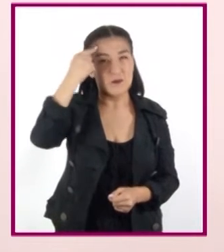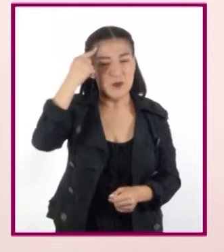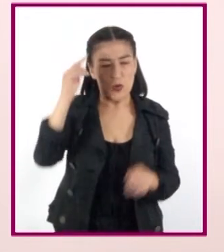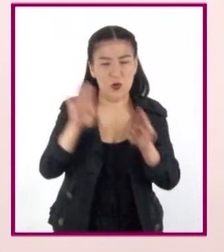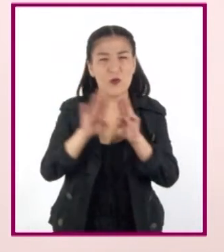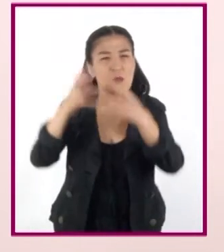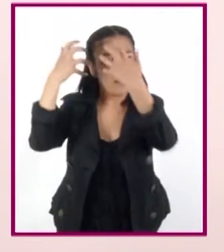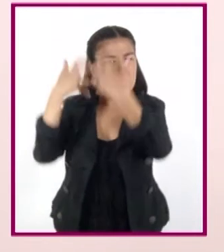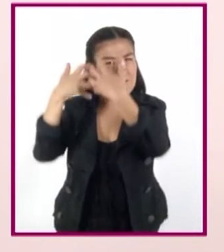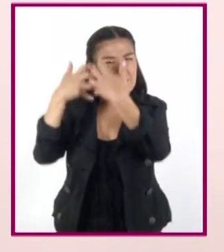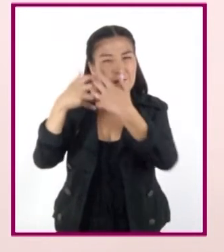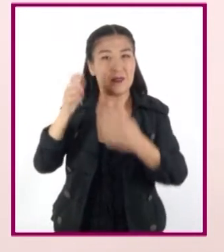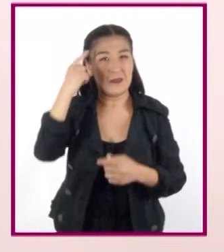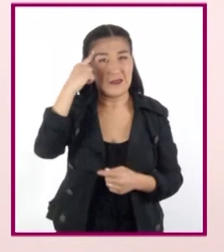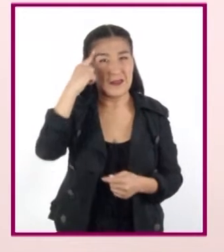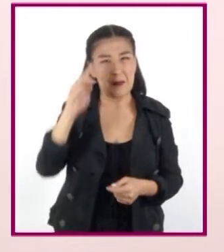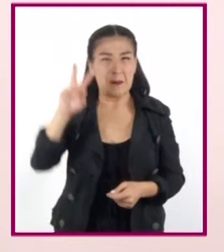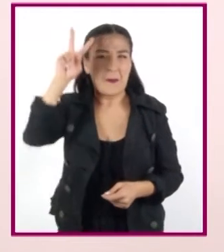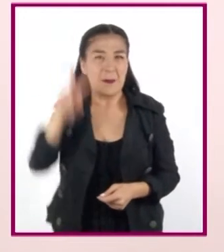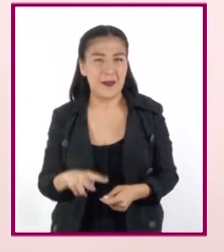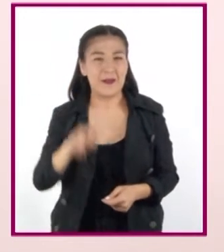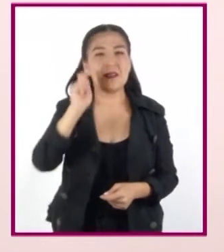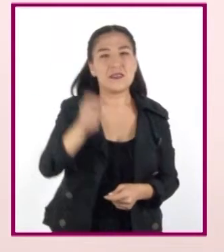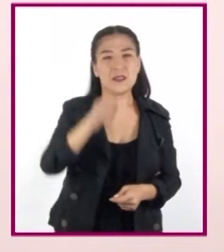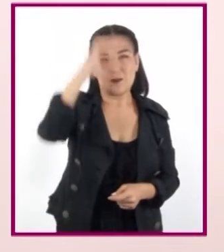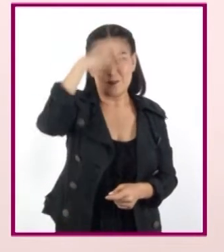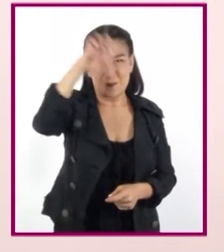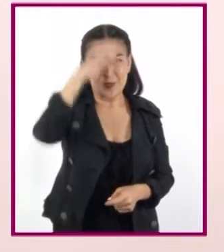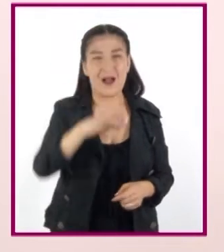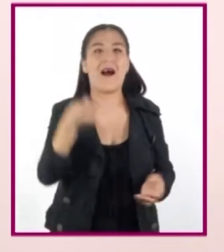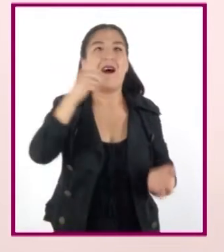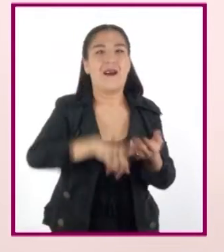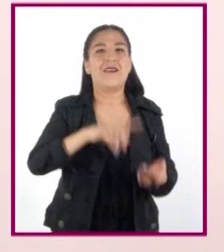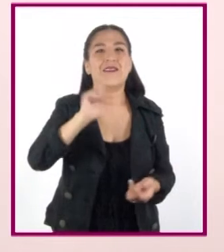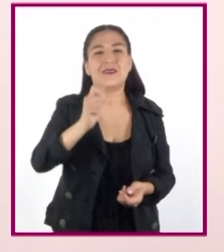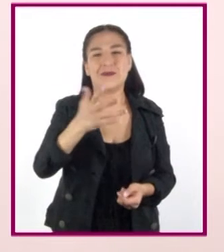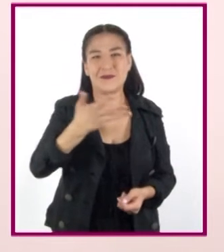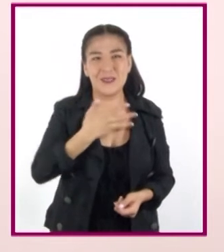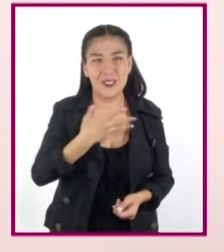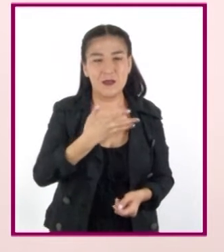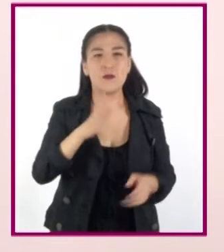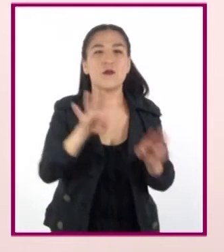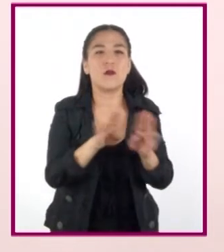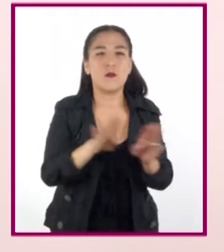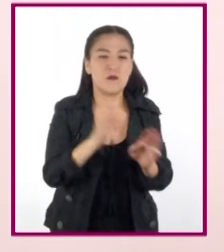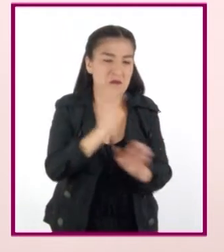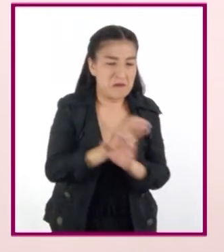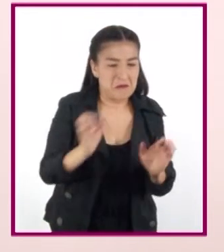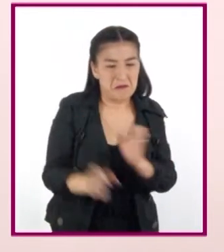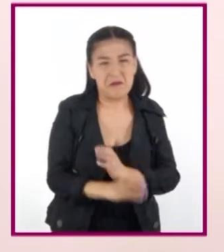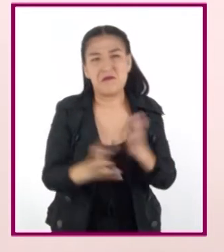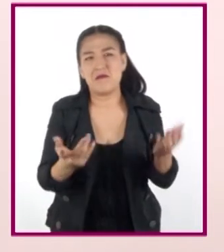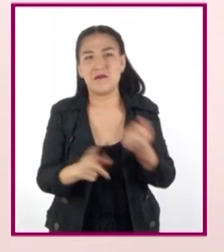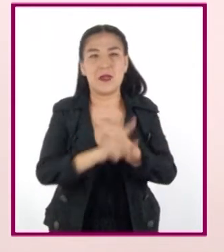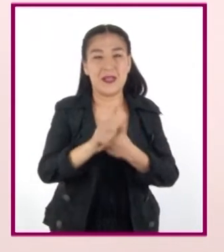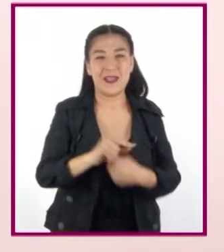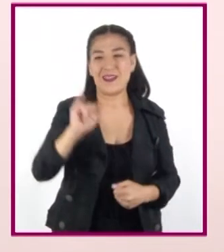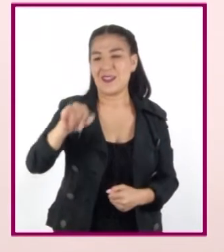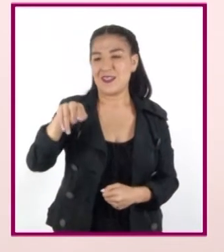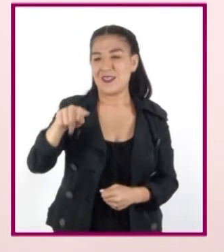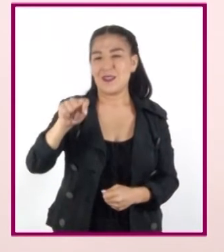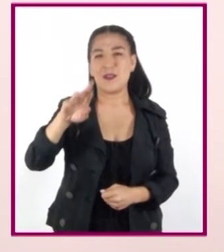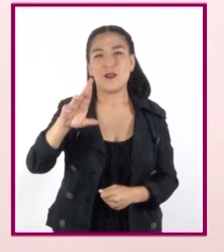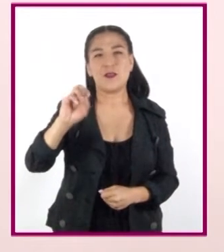individuo supone verdadero el conocimiento o la experiencia que tiene acerca de un suceso o cosa, y un introyecto es